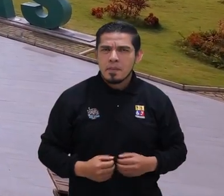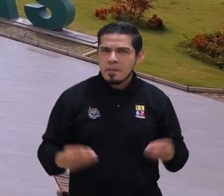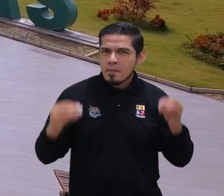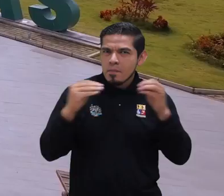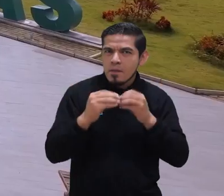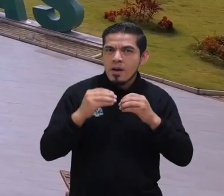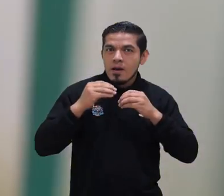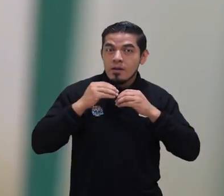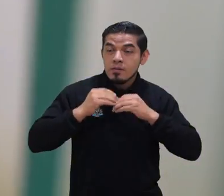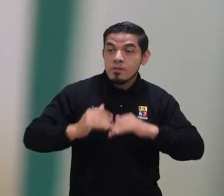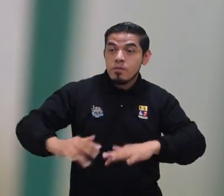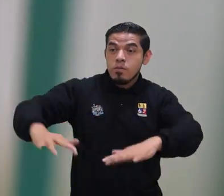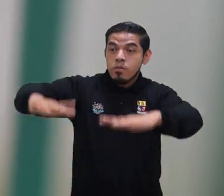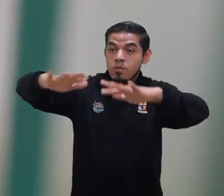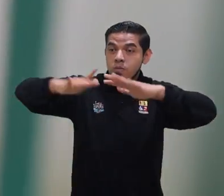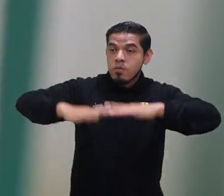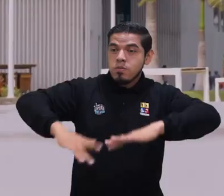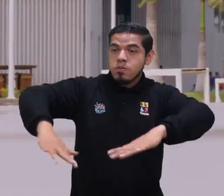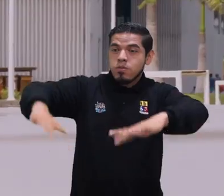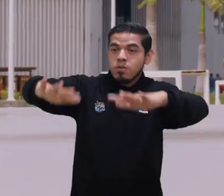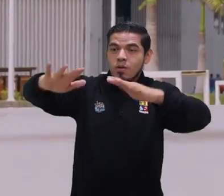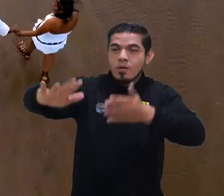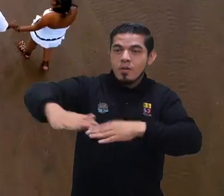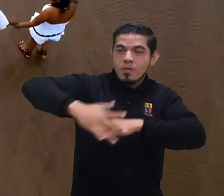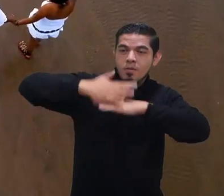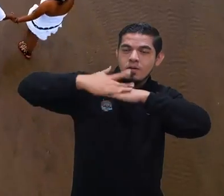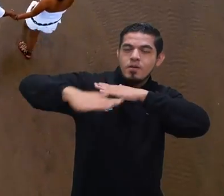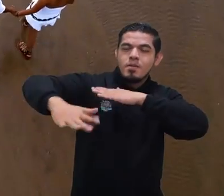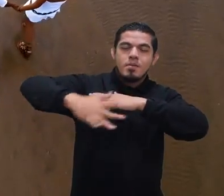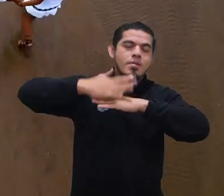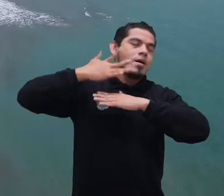Permite que nuestro mar y nuestras playas te abracen.